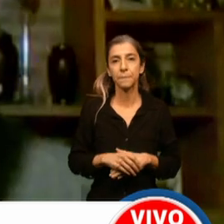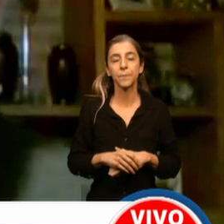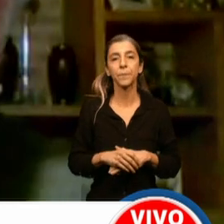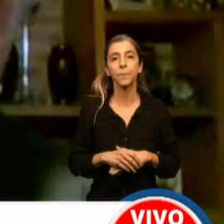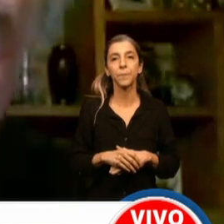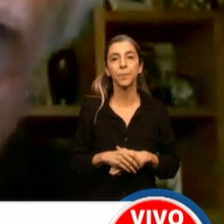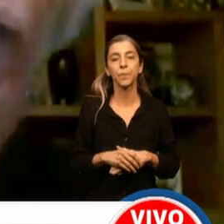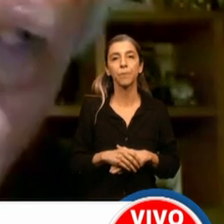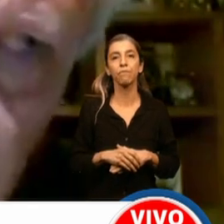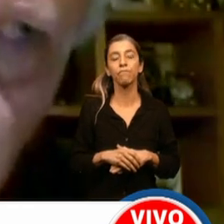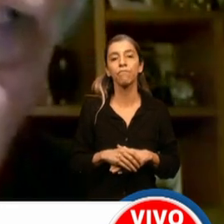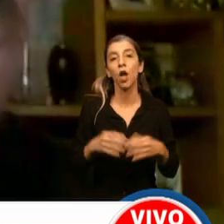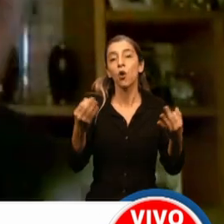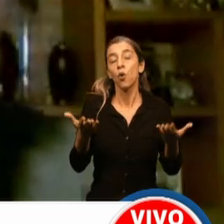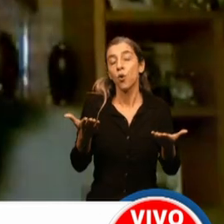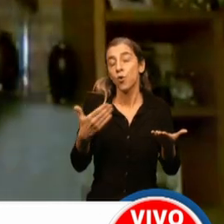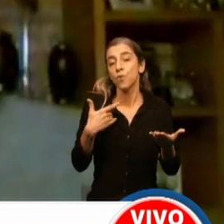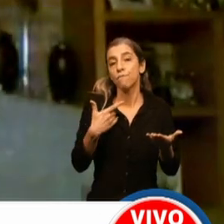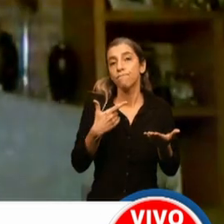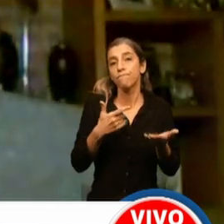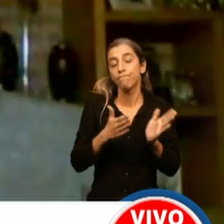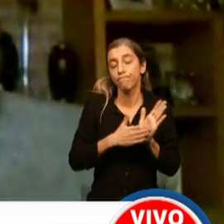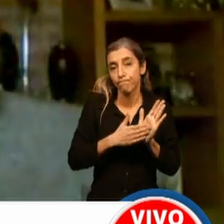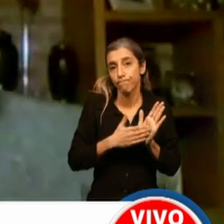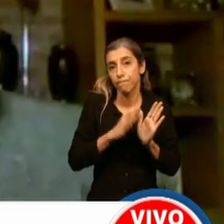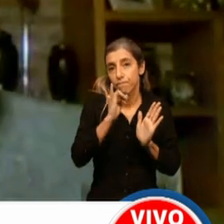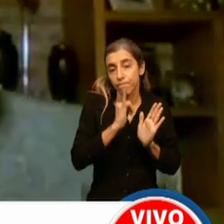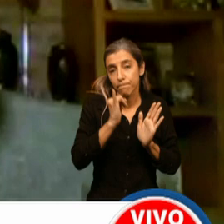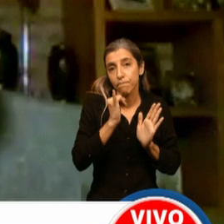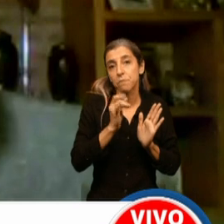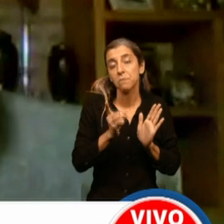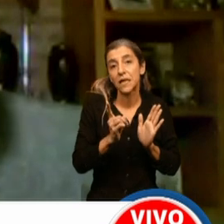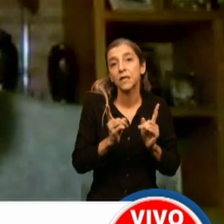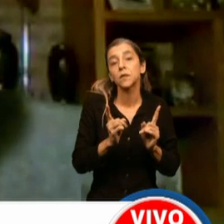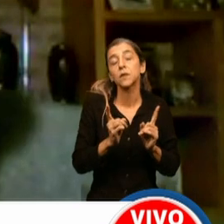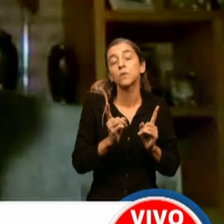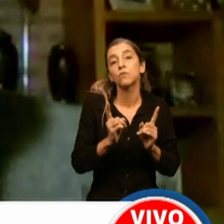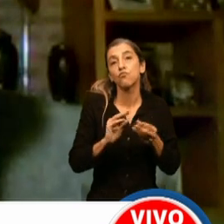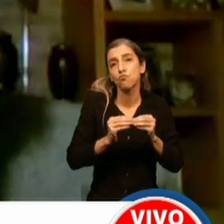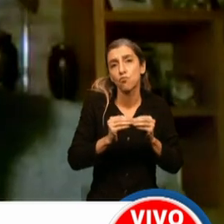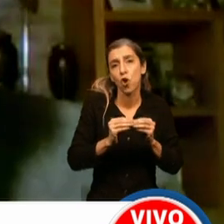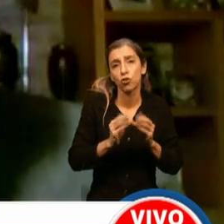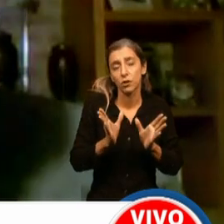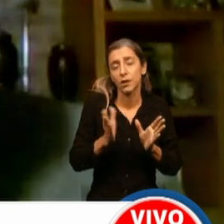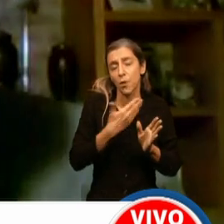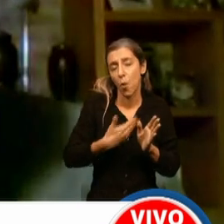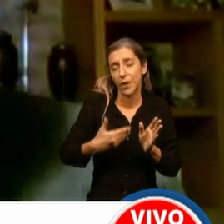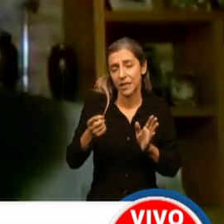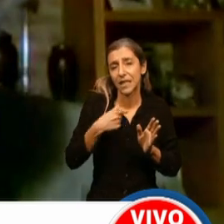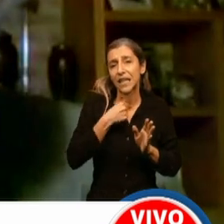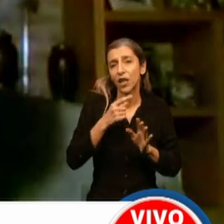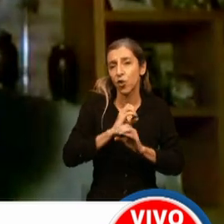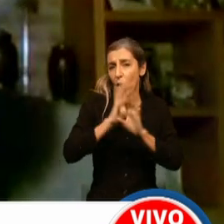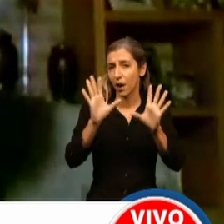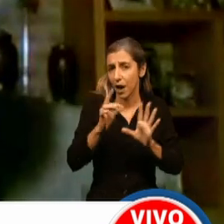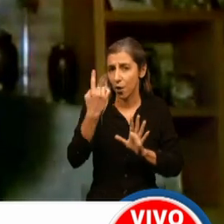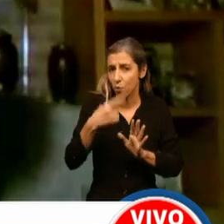y precisamente por esa razón es que señor presidente quiero dejar aclarada